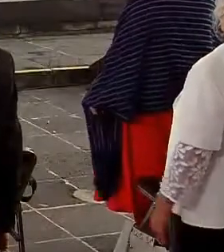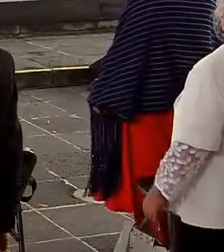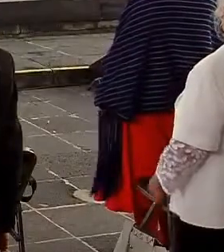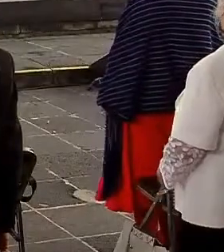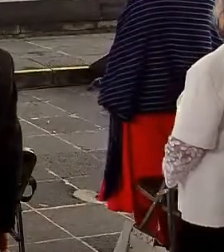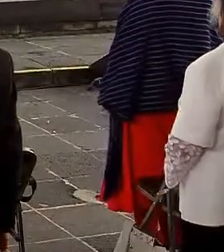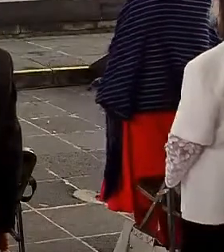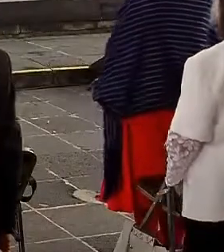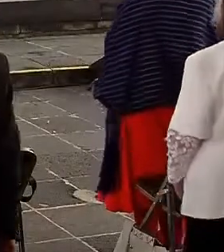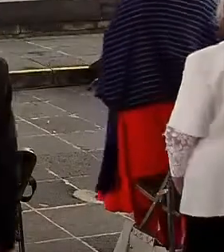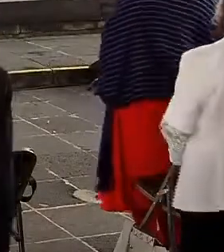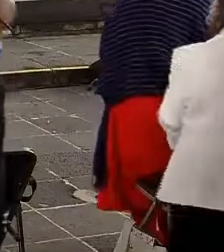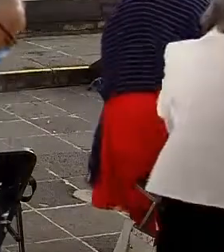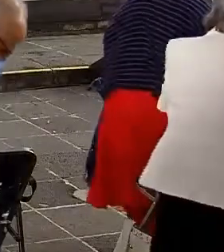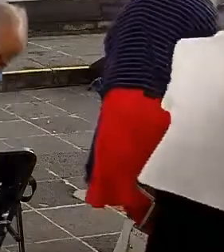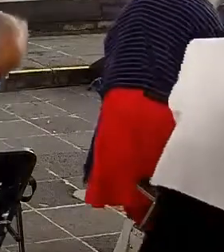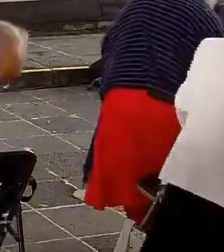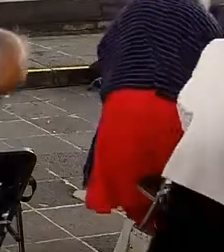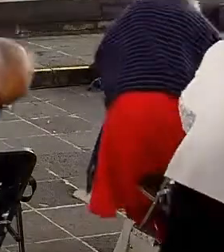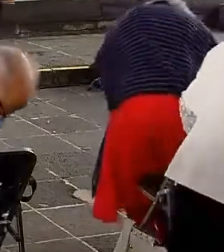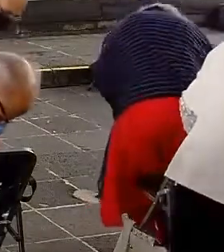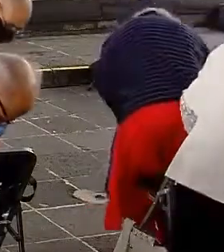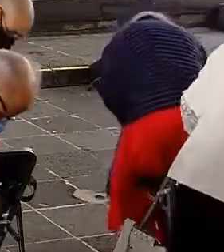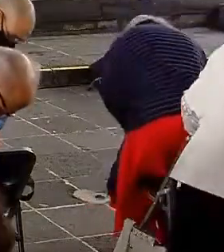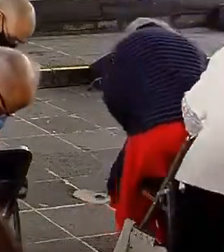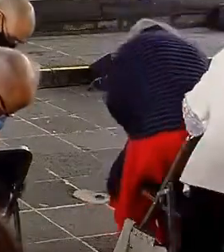Favor de tomar asiento.